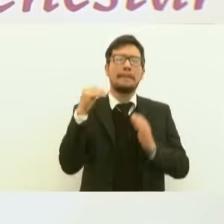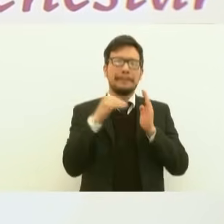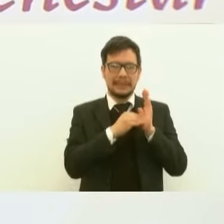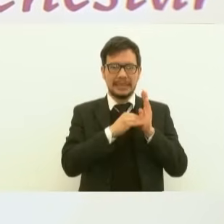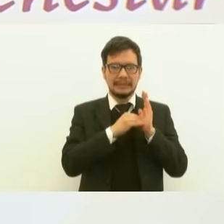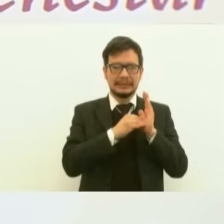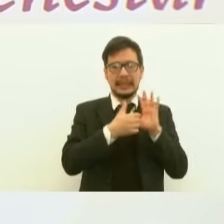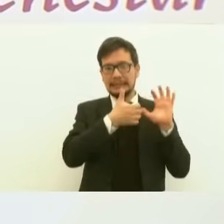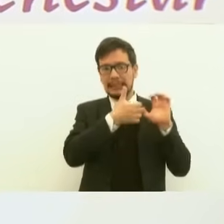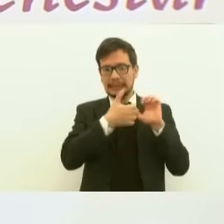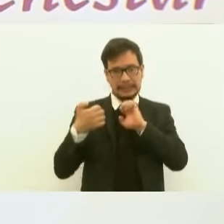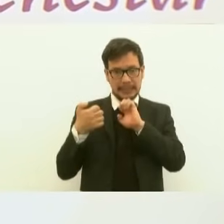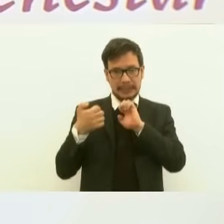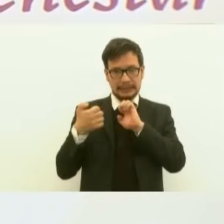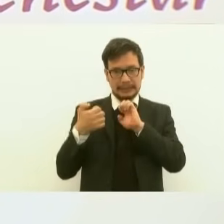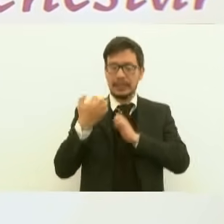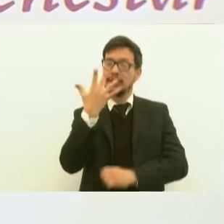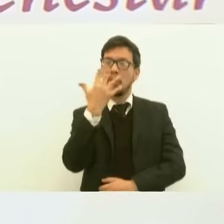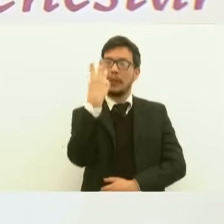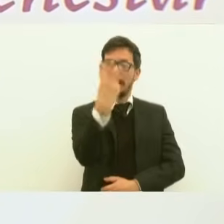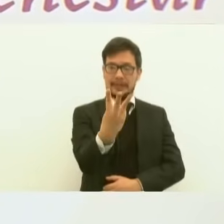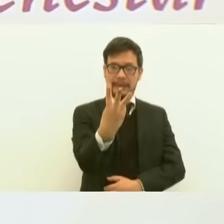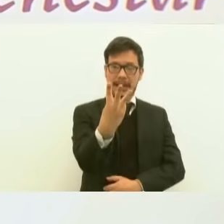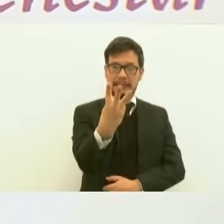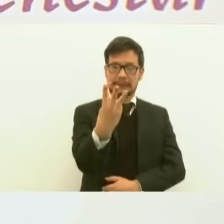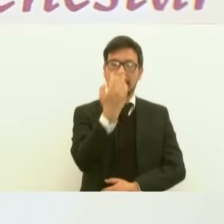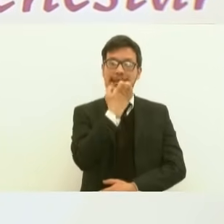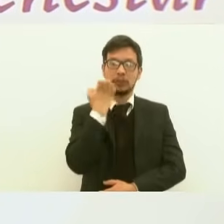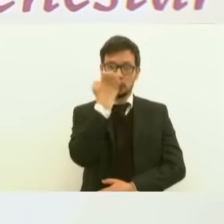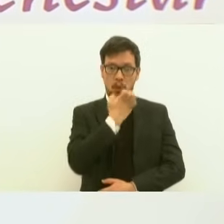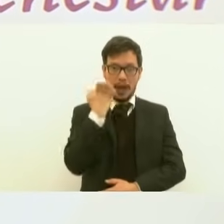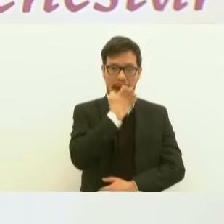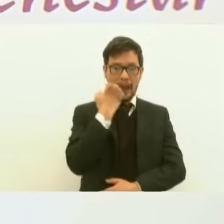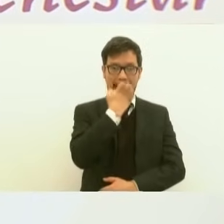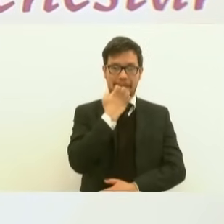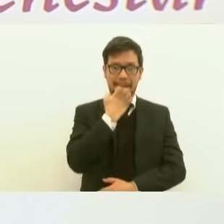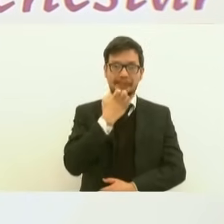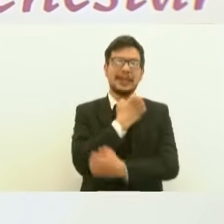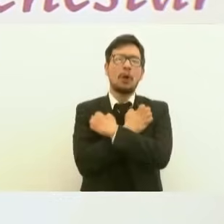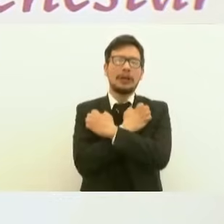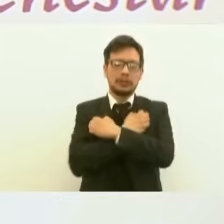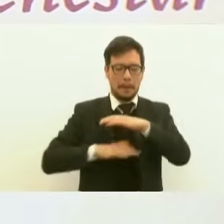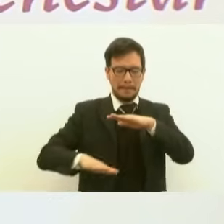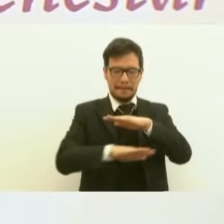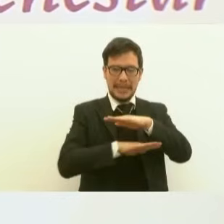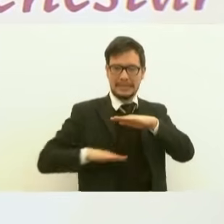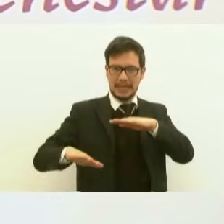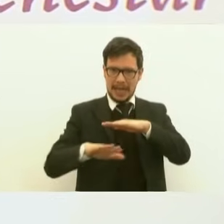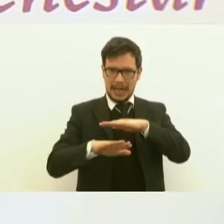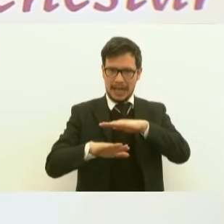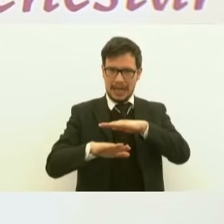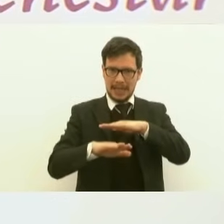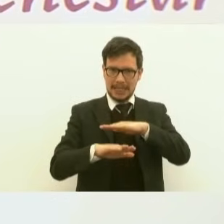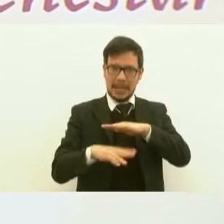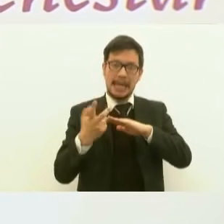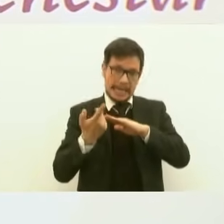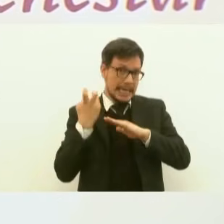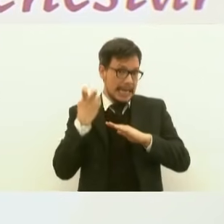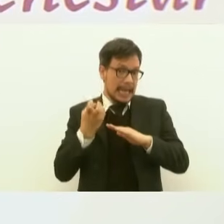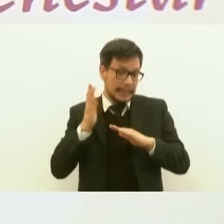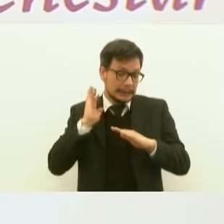4.653 escuelas de nivel básico y han recibido este